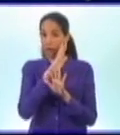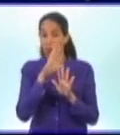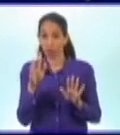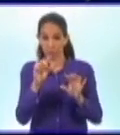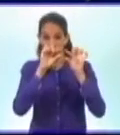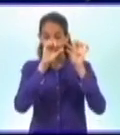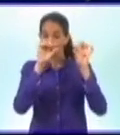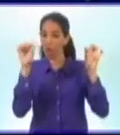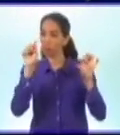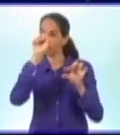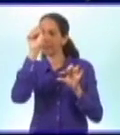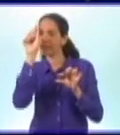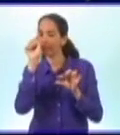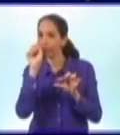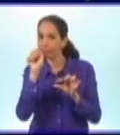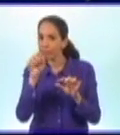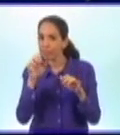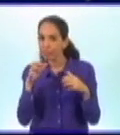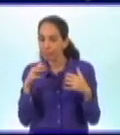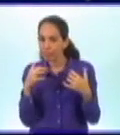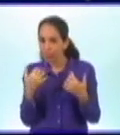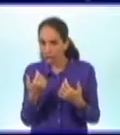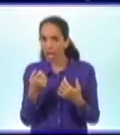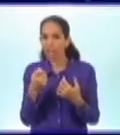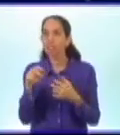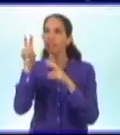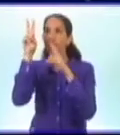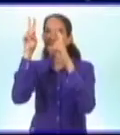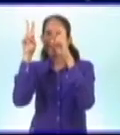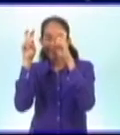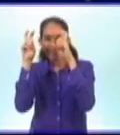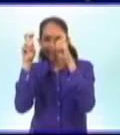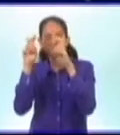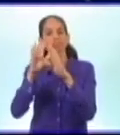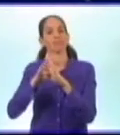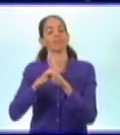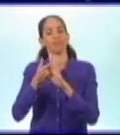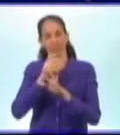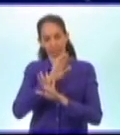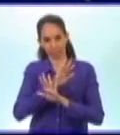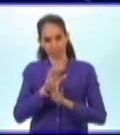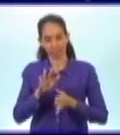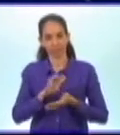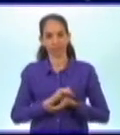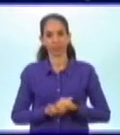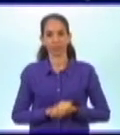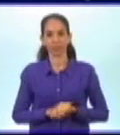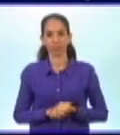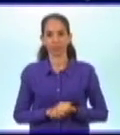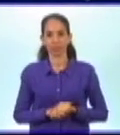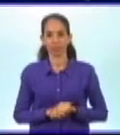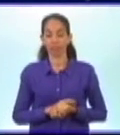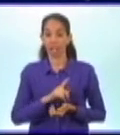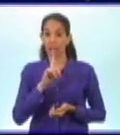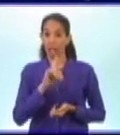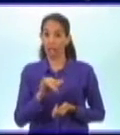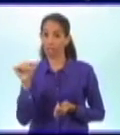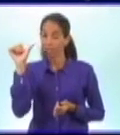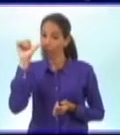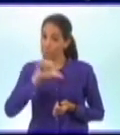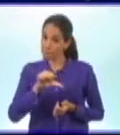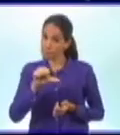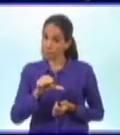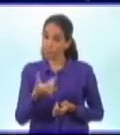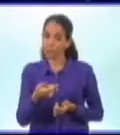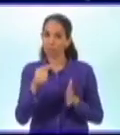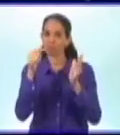punto y seguido, que es este caso, o como punto y aparte si así fuere. Es incorrecto colocar un